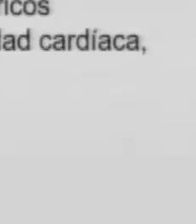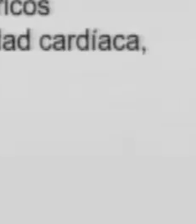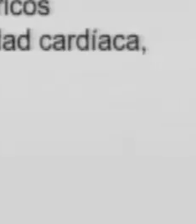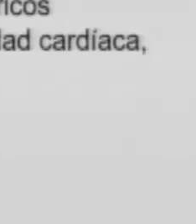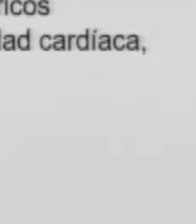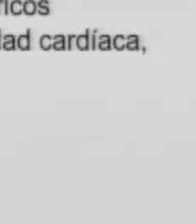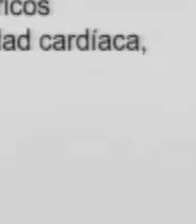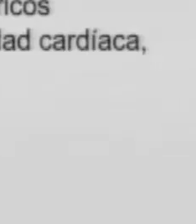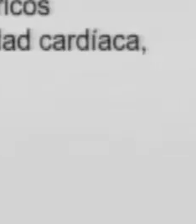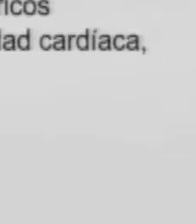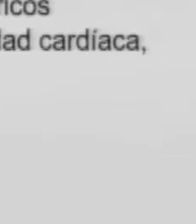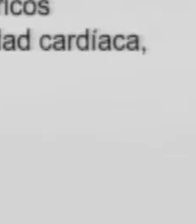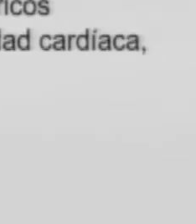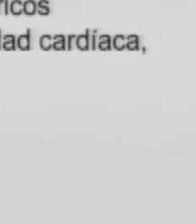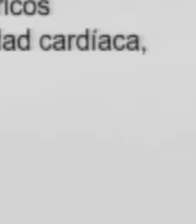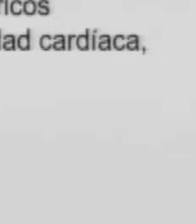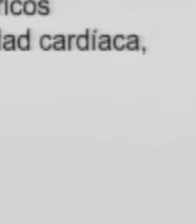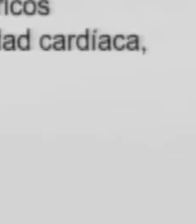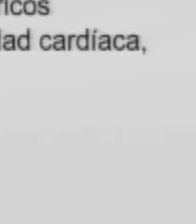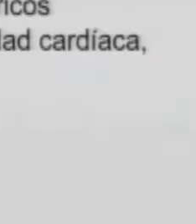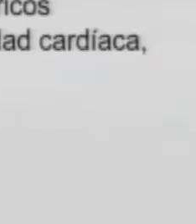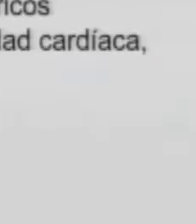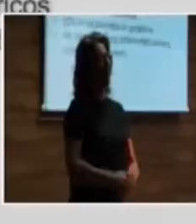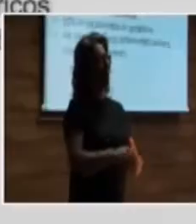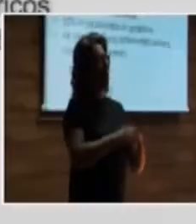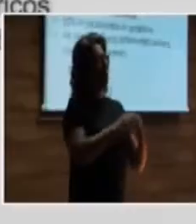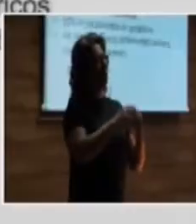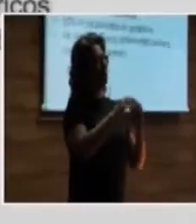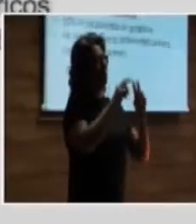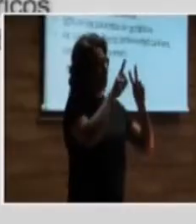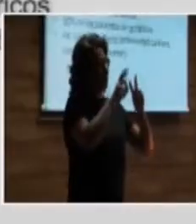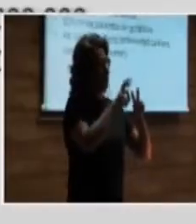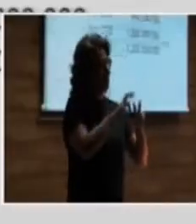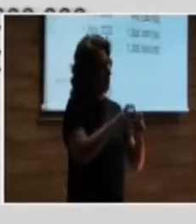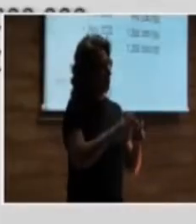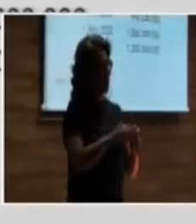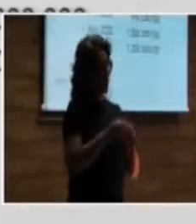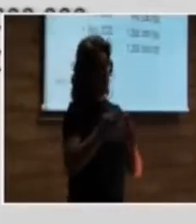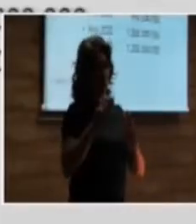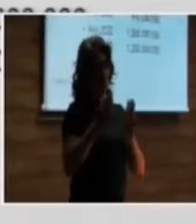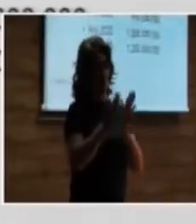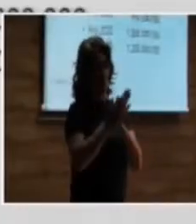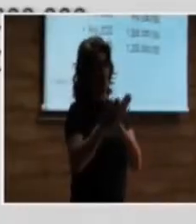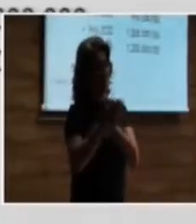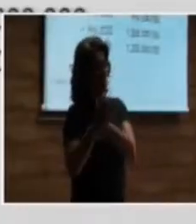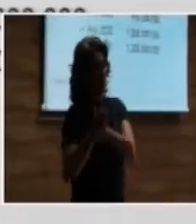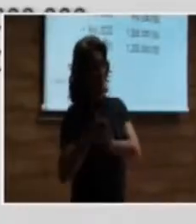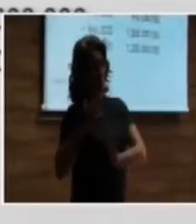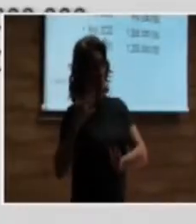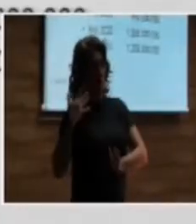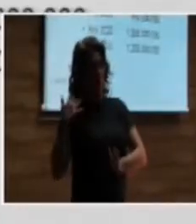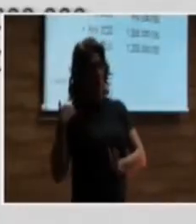los porcentajes son parecidos a los que ya me mencionaron mis antecesores, así que no voy a hacer demasiada hincapié.